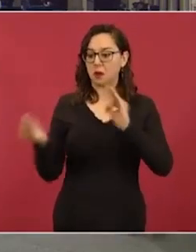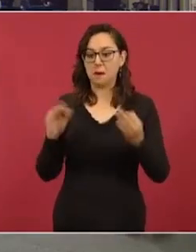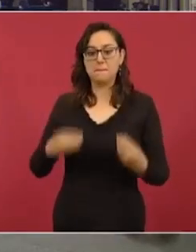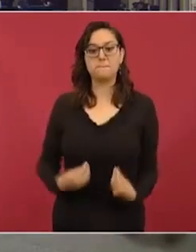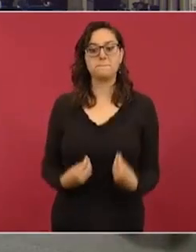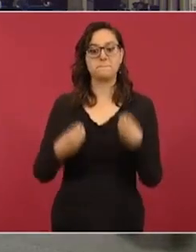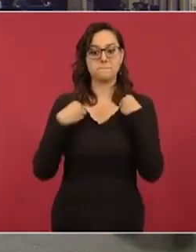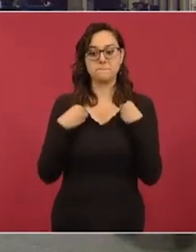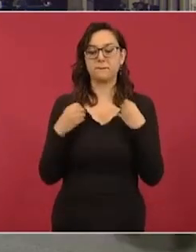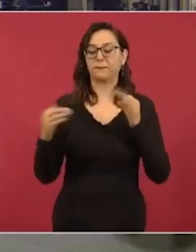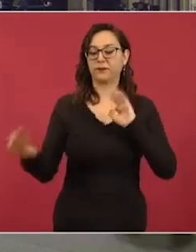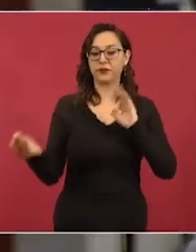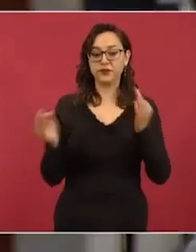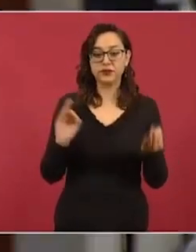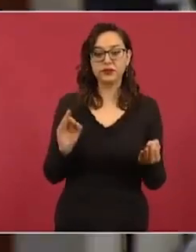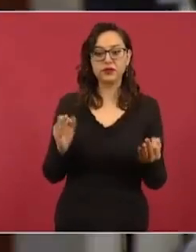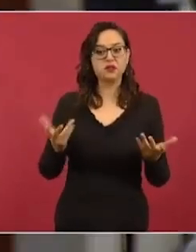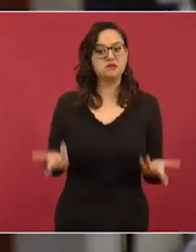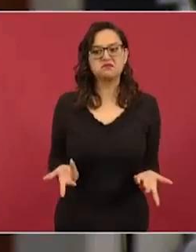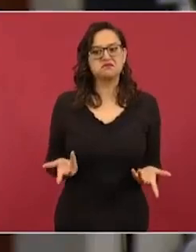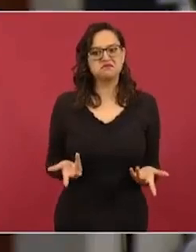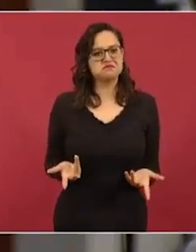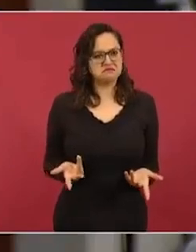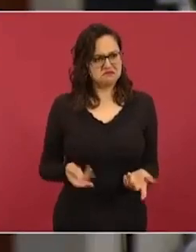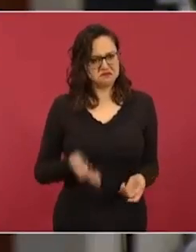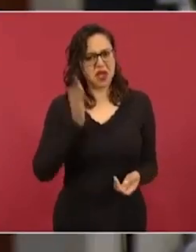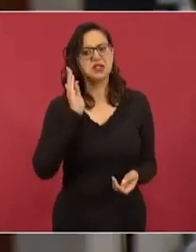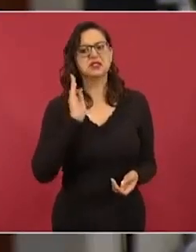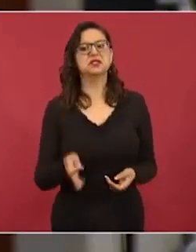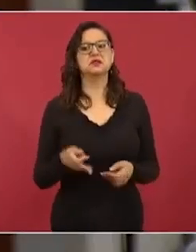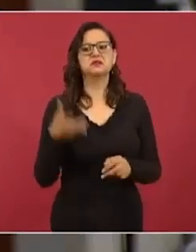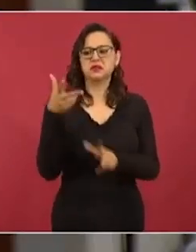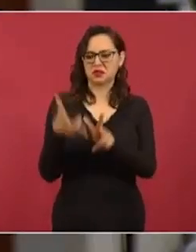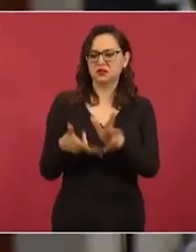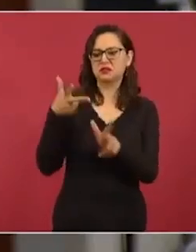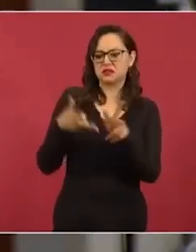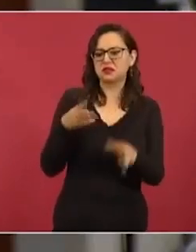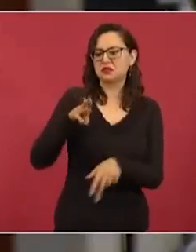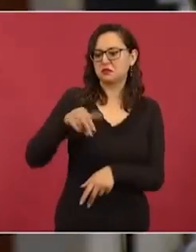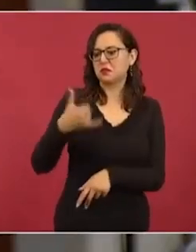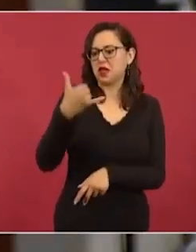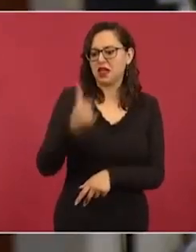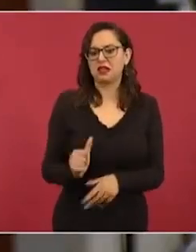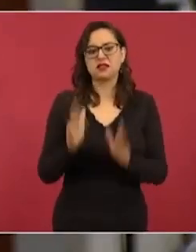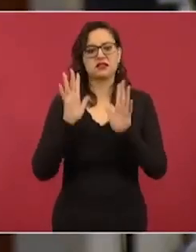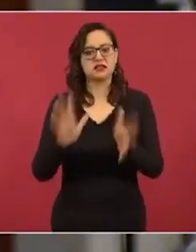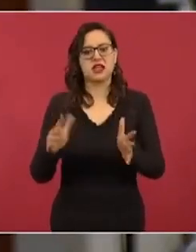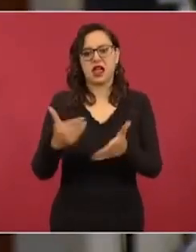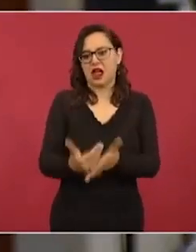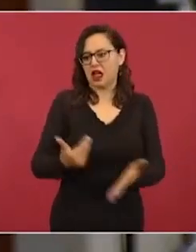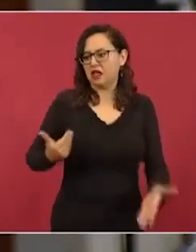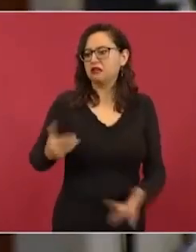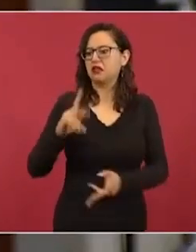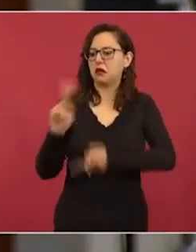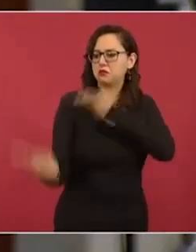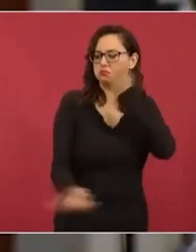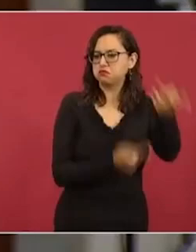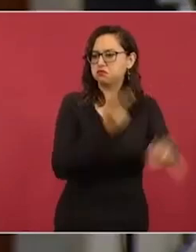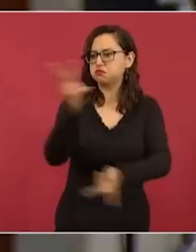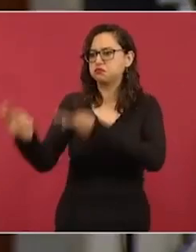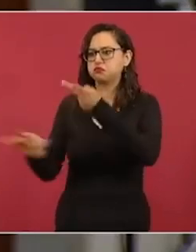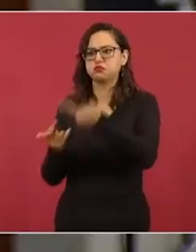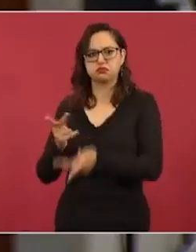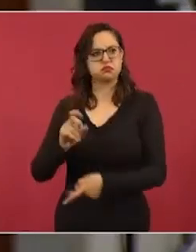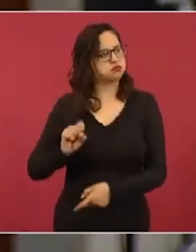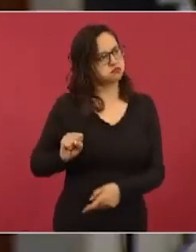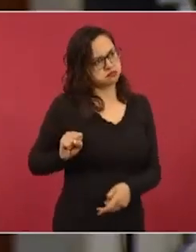de los pueblos originarios no están en contra del Tren Maya, ya se hizo una consulta y me